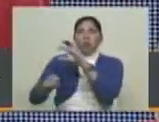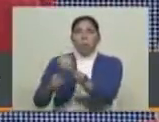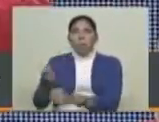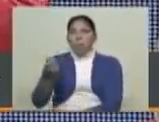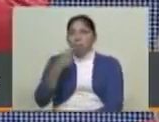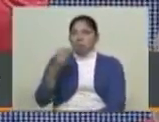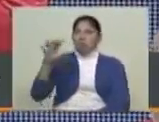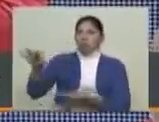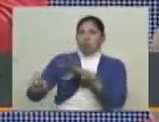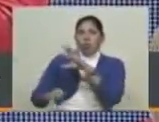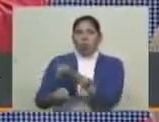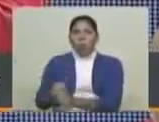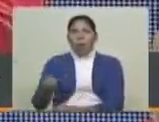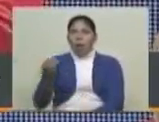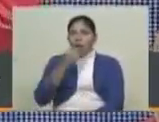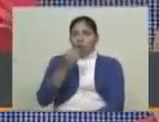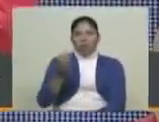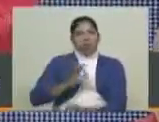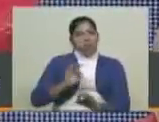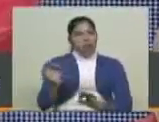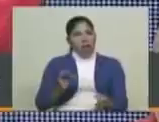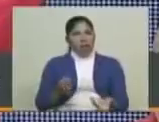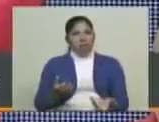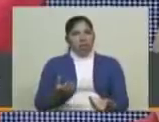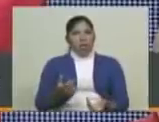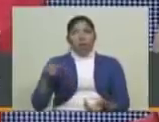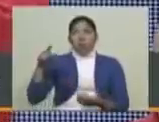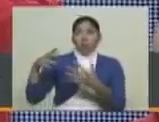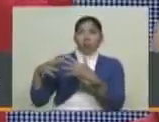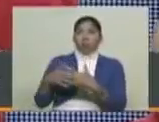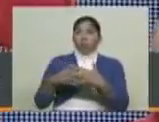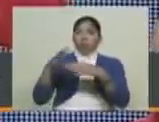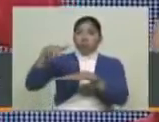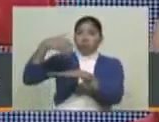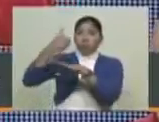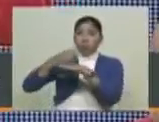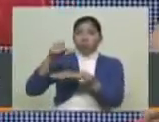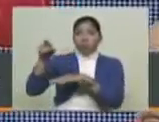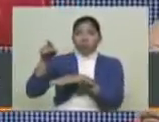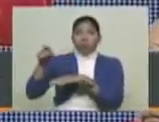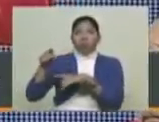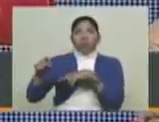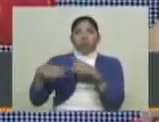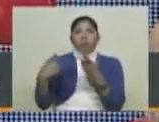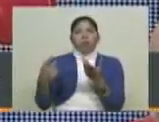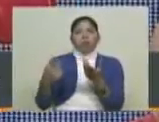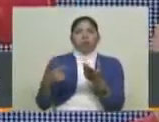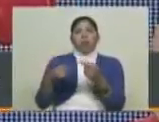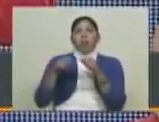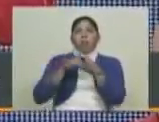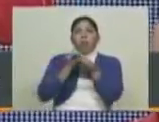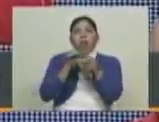la vida del ser humano. No permite el imperialismo que llegue aquí a Venezuela. Y después hablan de crisis humanitaria.